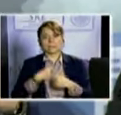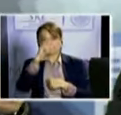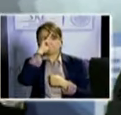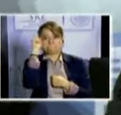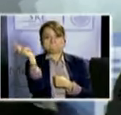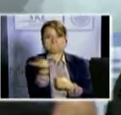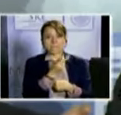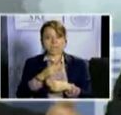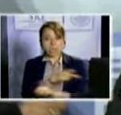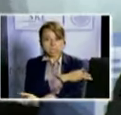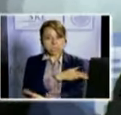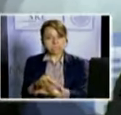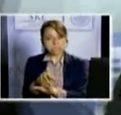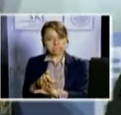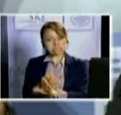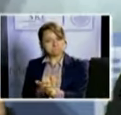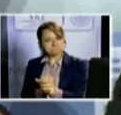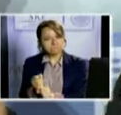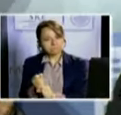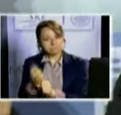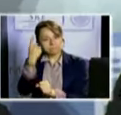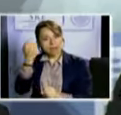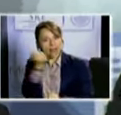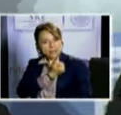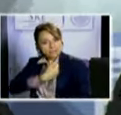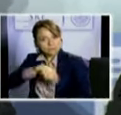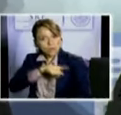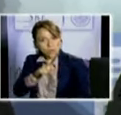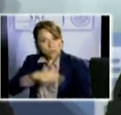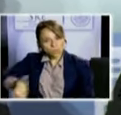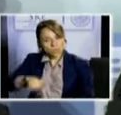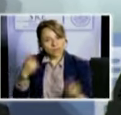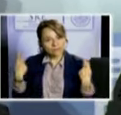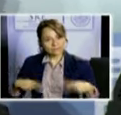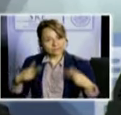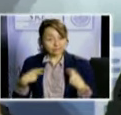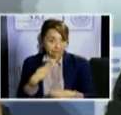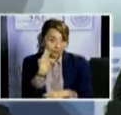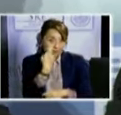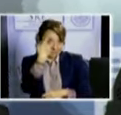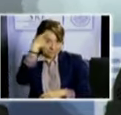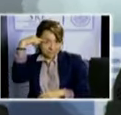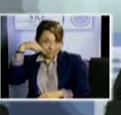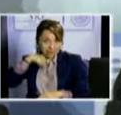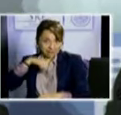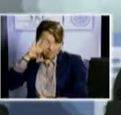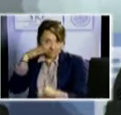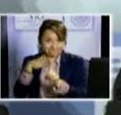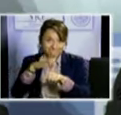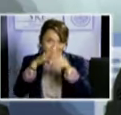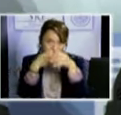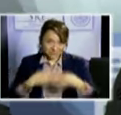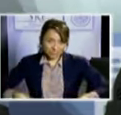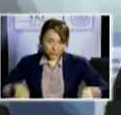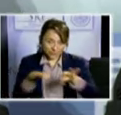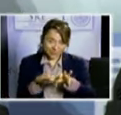que vincula este panel con paneles anteriores, particularmente con el primer panel sobre la